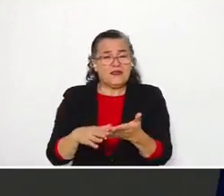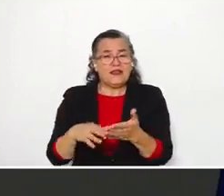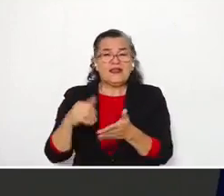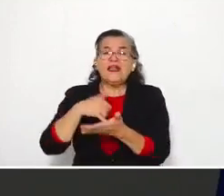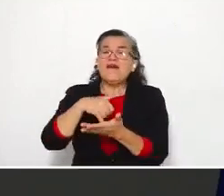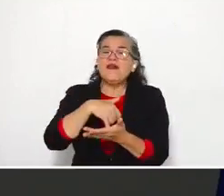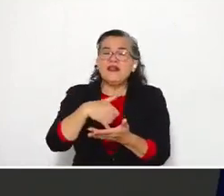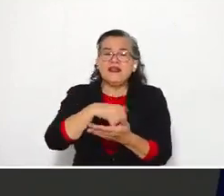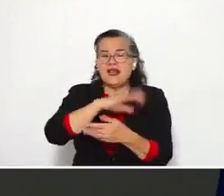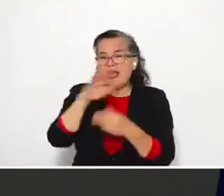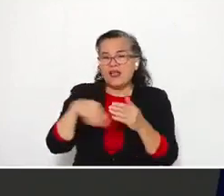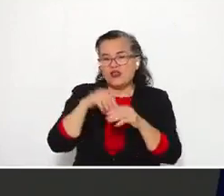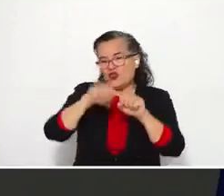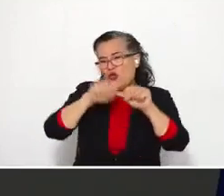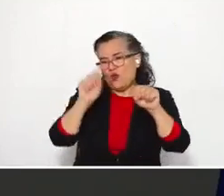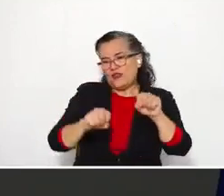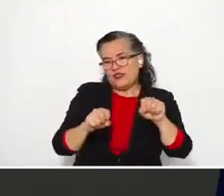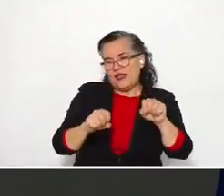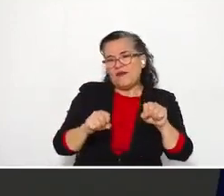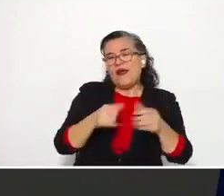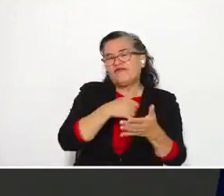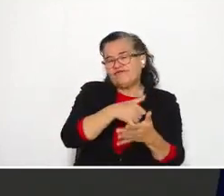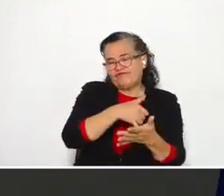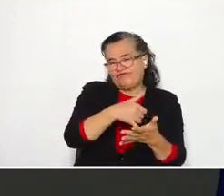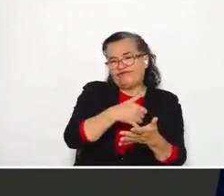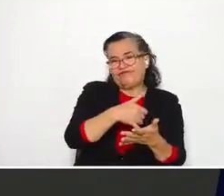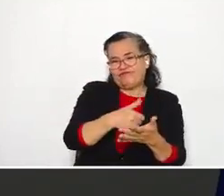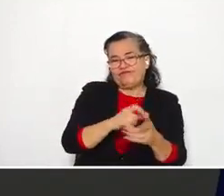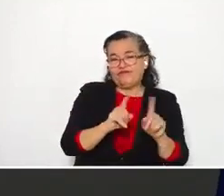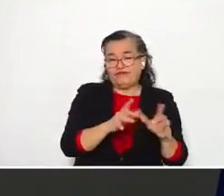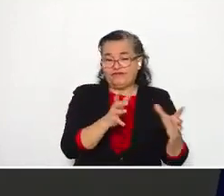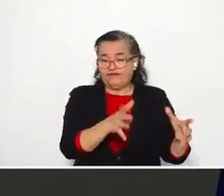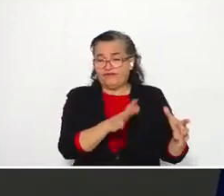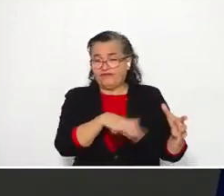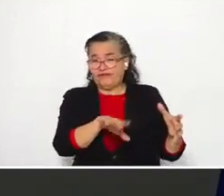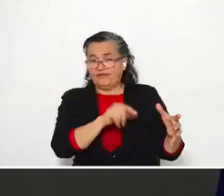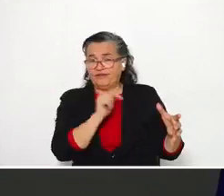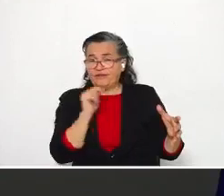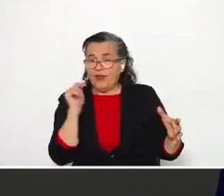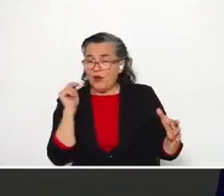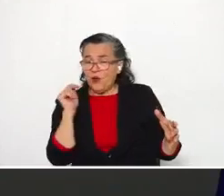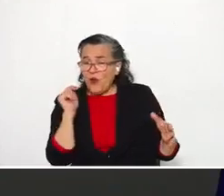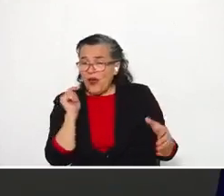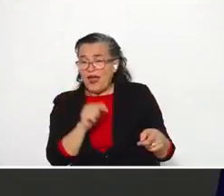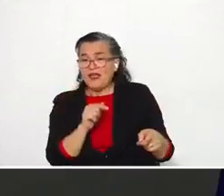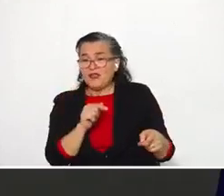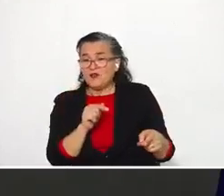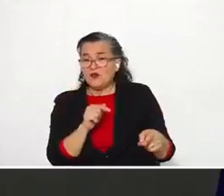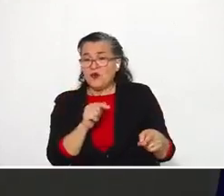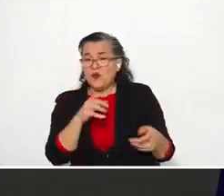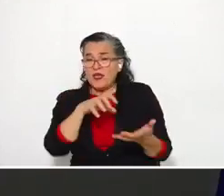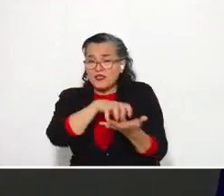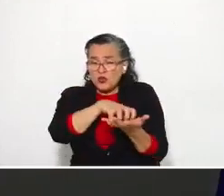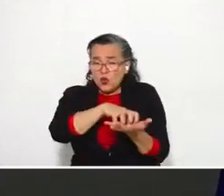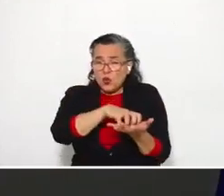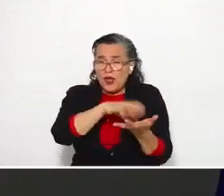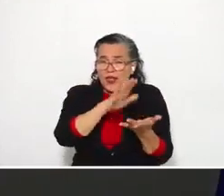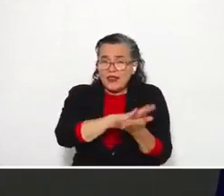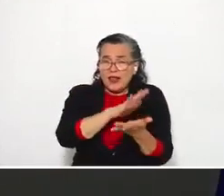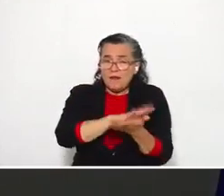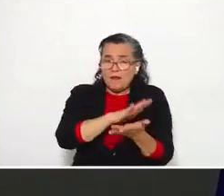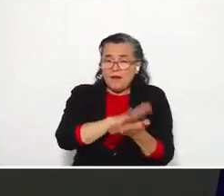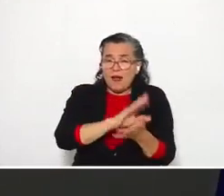debilitará a todo el sistema. Pero esto no es una puesta en duda del papel